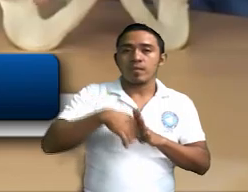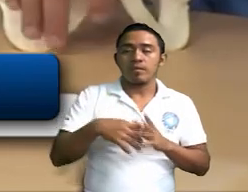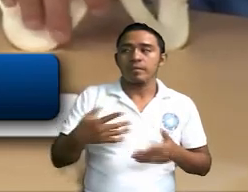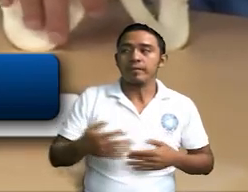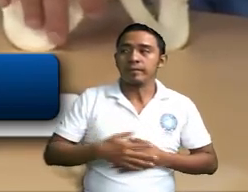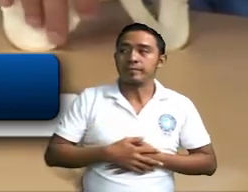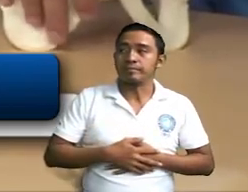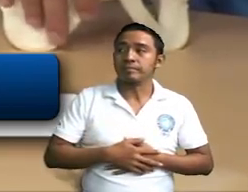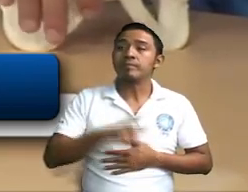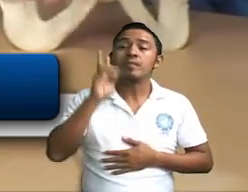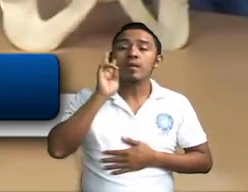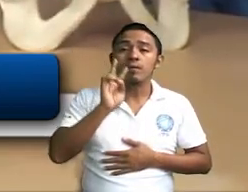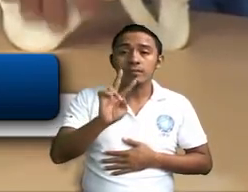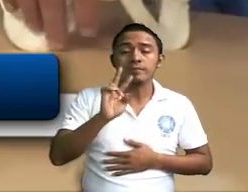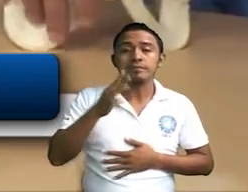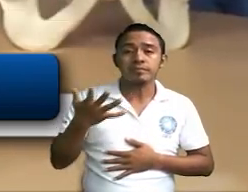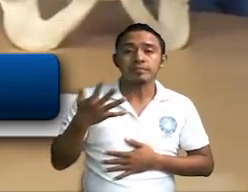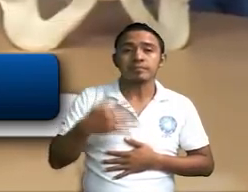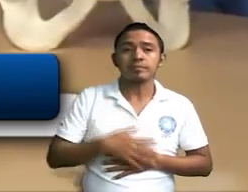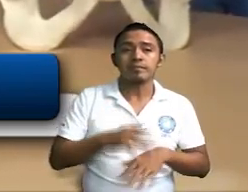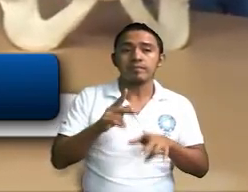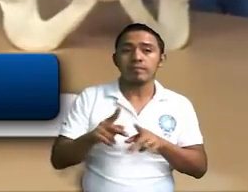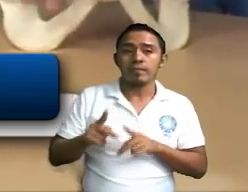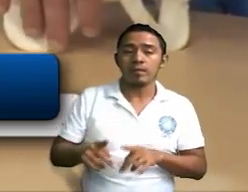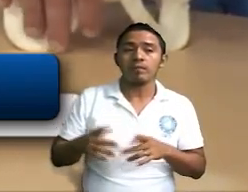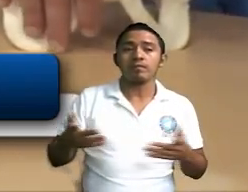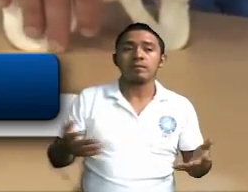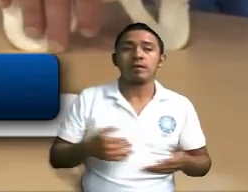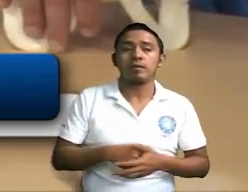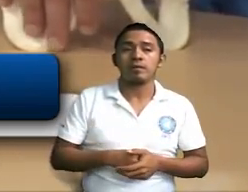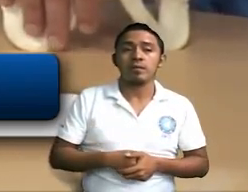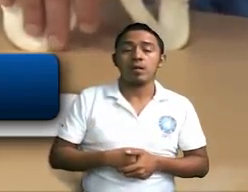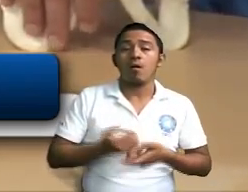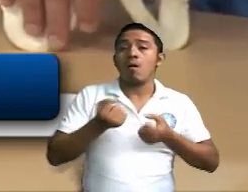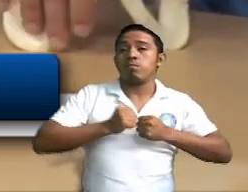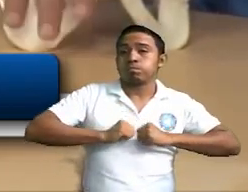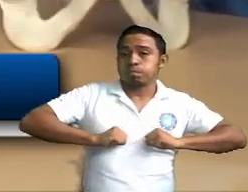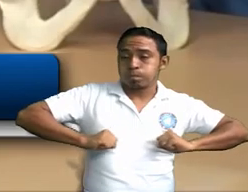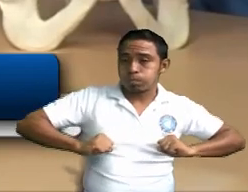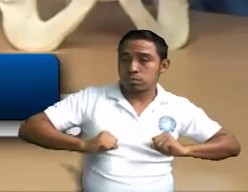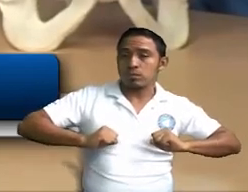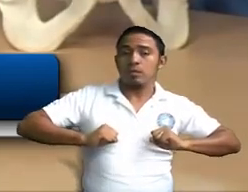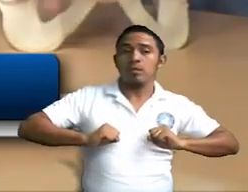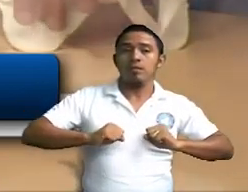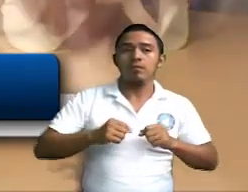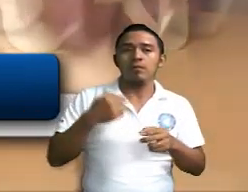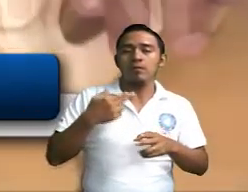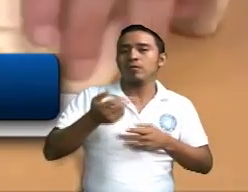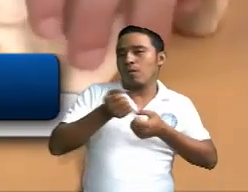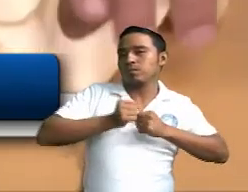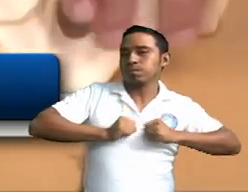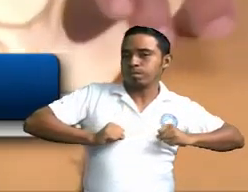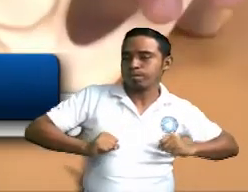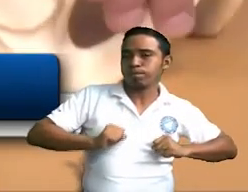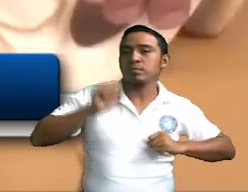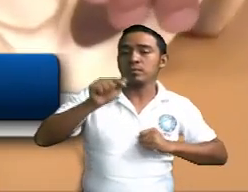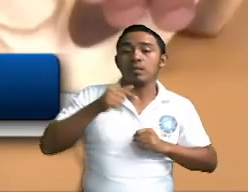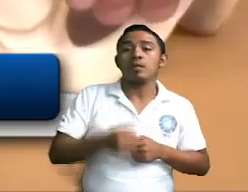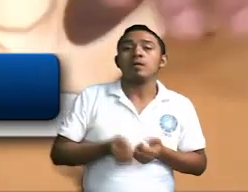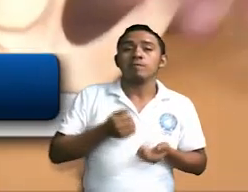esta. Precisamente, doctor, también aquellas personas que están en sobrepeso o que se les dice gordito,